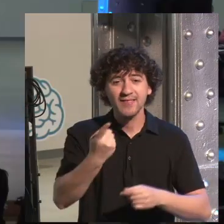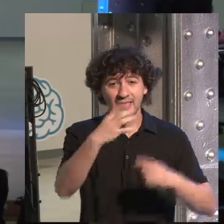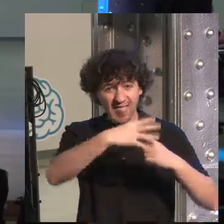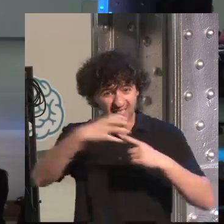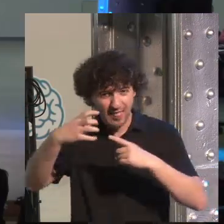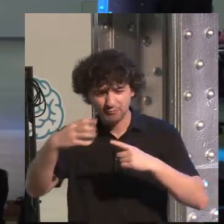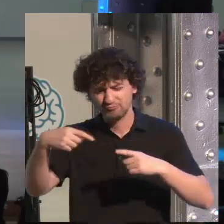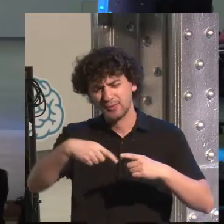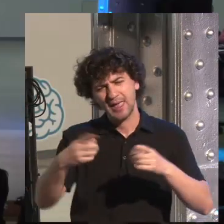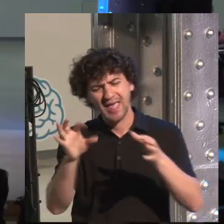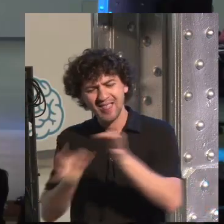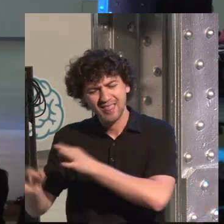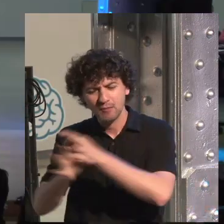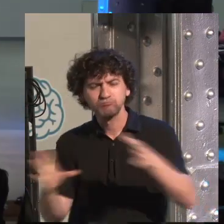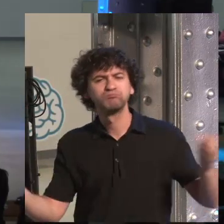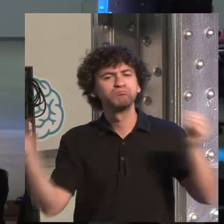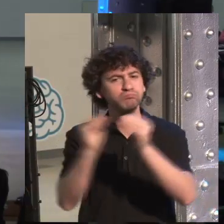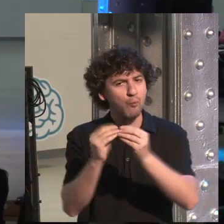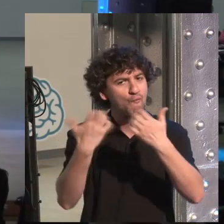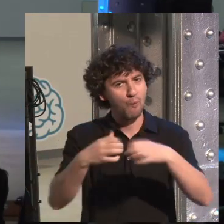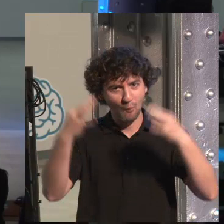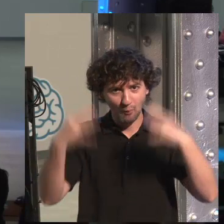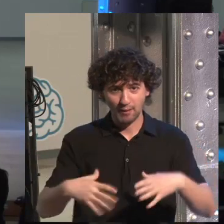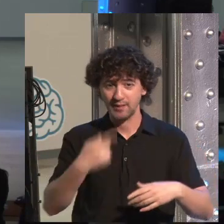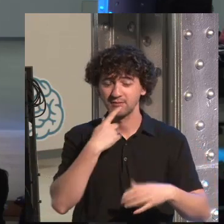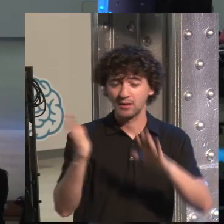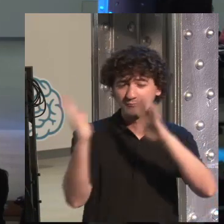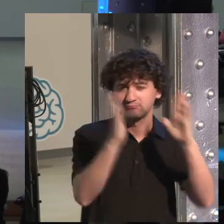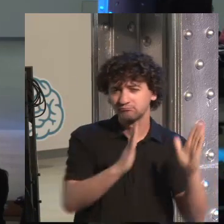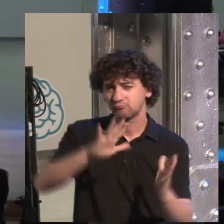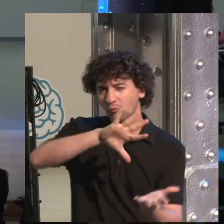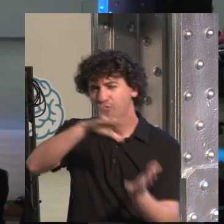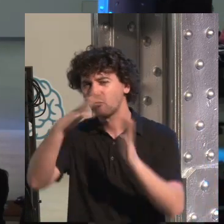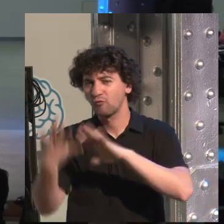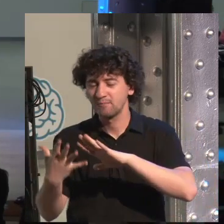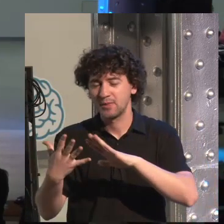como neuronas. Esto tiene 2 problemas. El primero, que esta transición no es posible